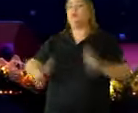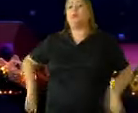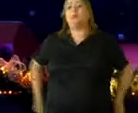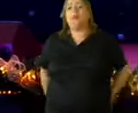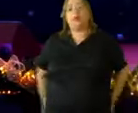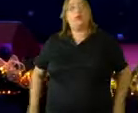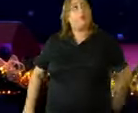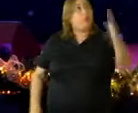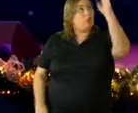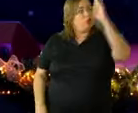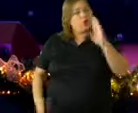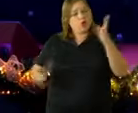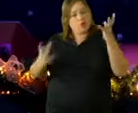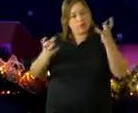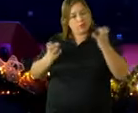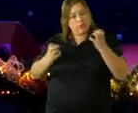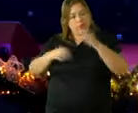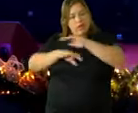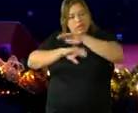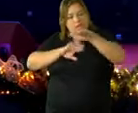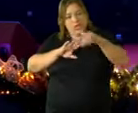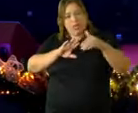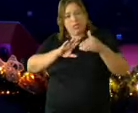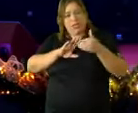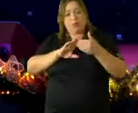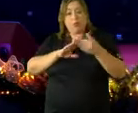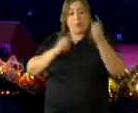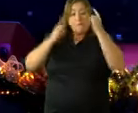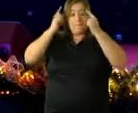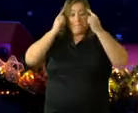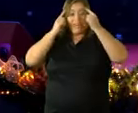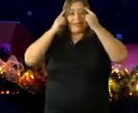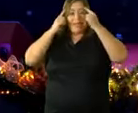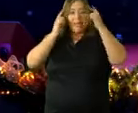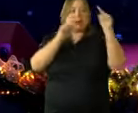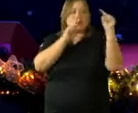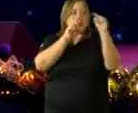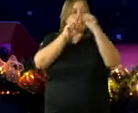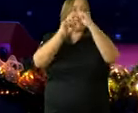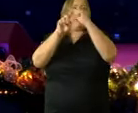quiere que todo lo que tú has pensado bueno, Él quiere dártelo.